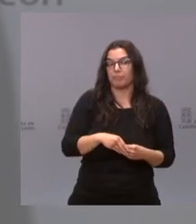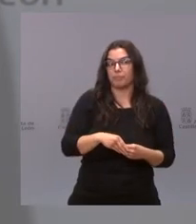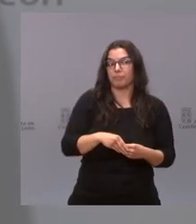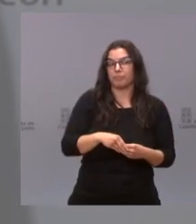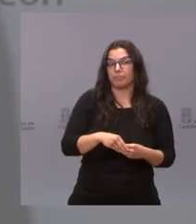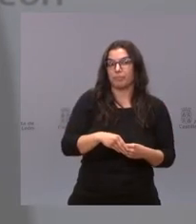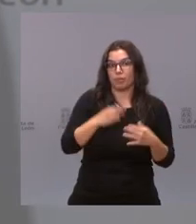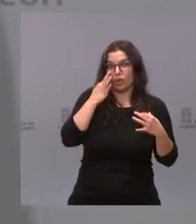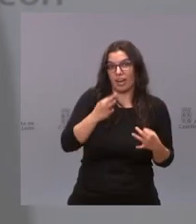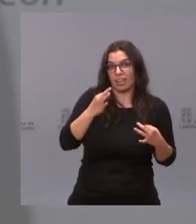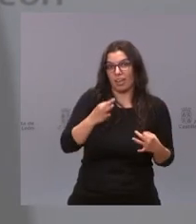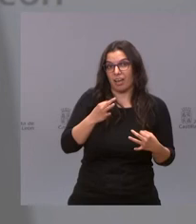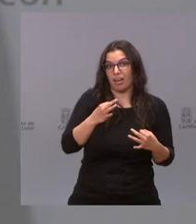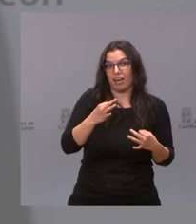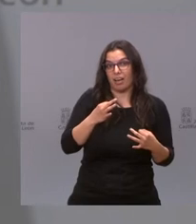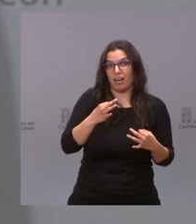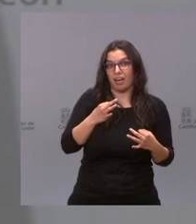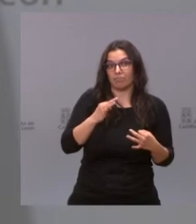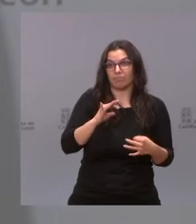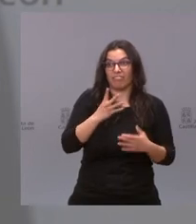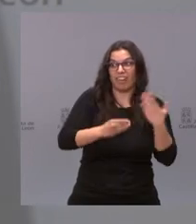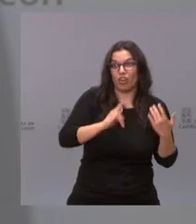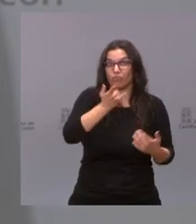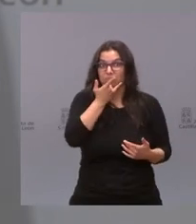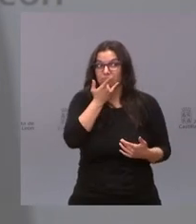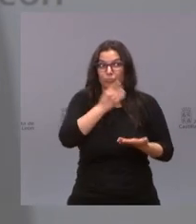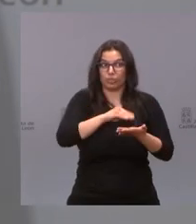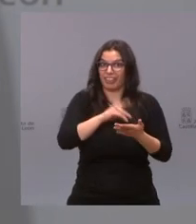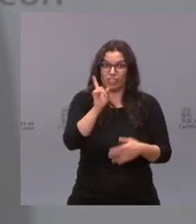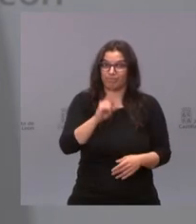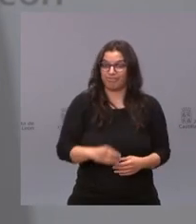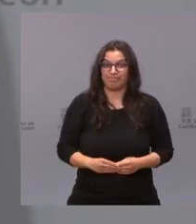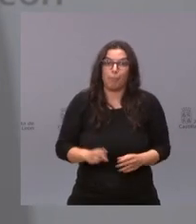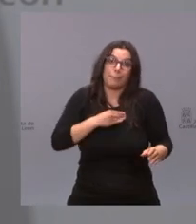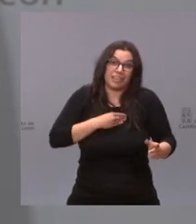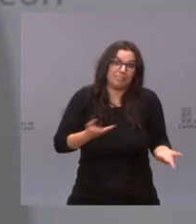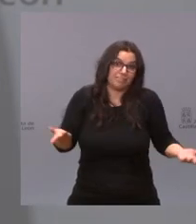muchas las que nos hemos equivocado a este respecto, desgraciadamente.